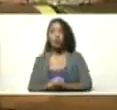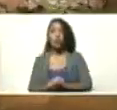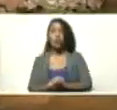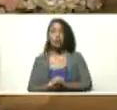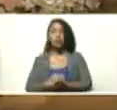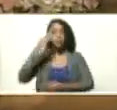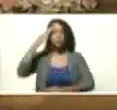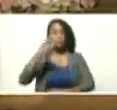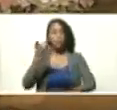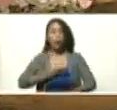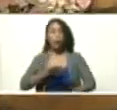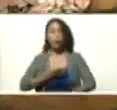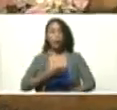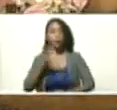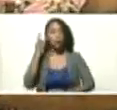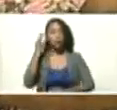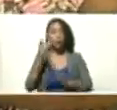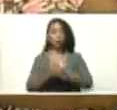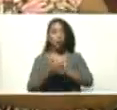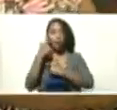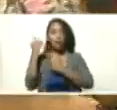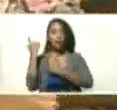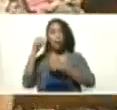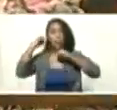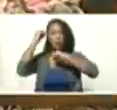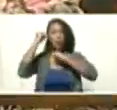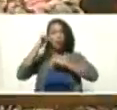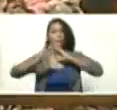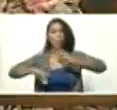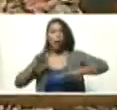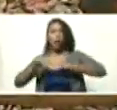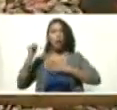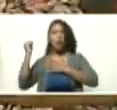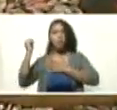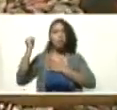Teresa, las manifestaciones del tambor, del baile,